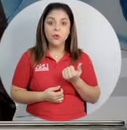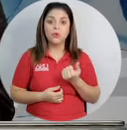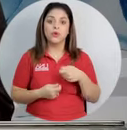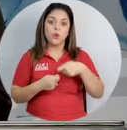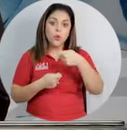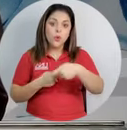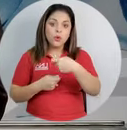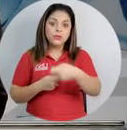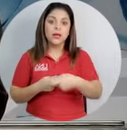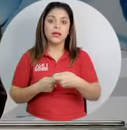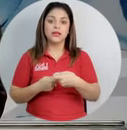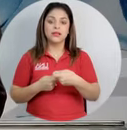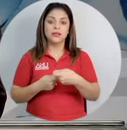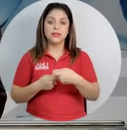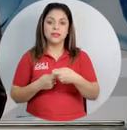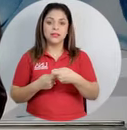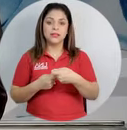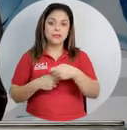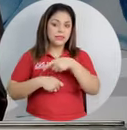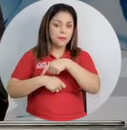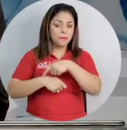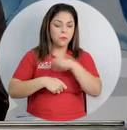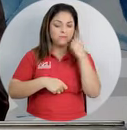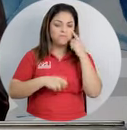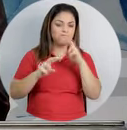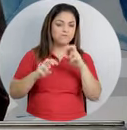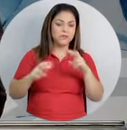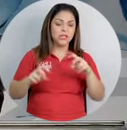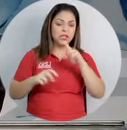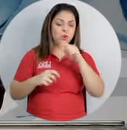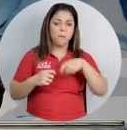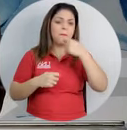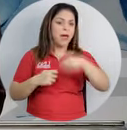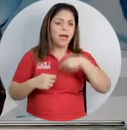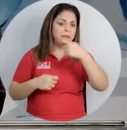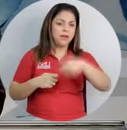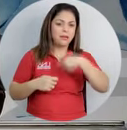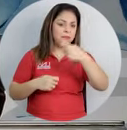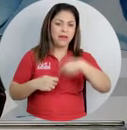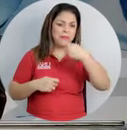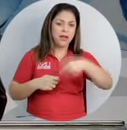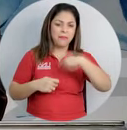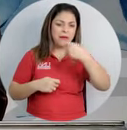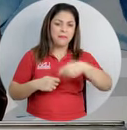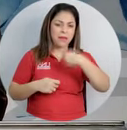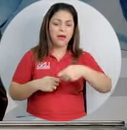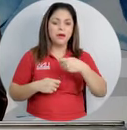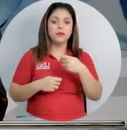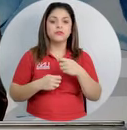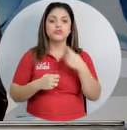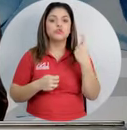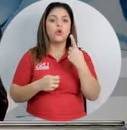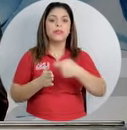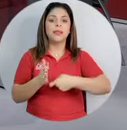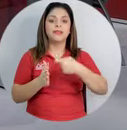vez de más que me quede al día de hoy, la cuota me va a evitar pagar 10 años más de puros